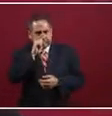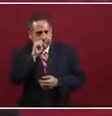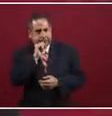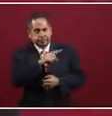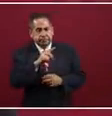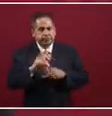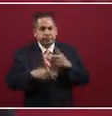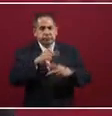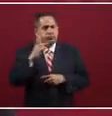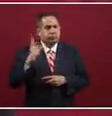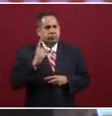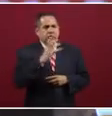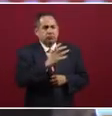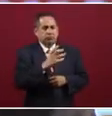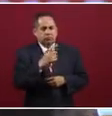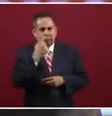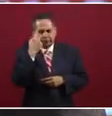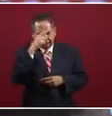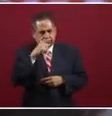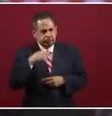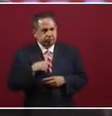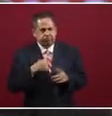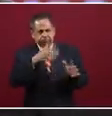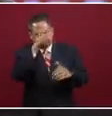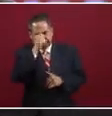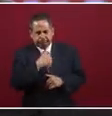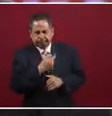llegando a Washington que a mí no me gustaría hacer ese acuerdo.